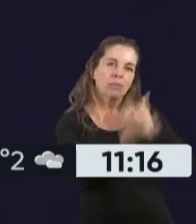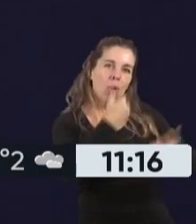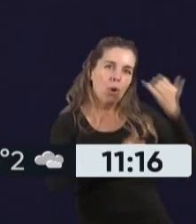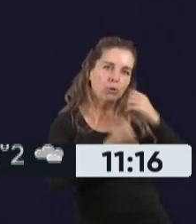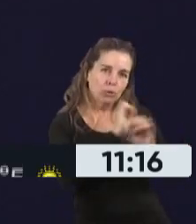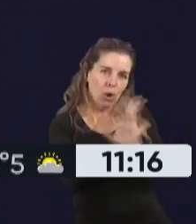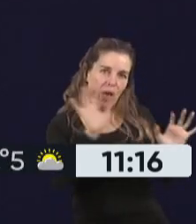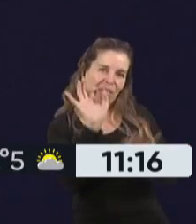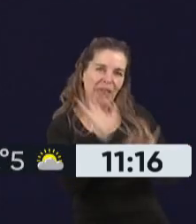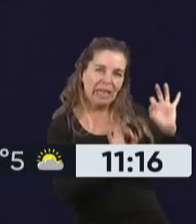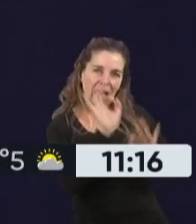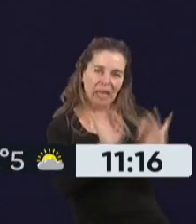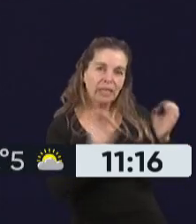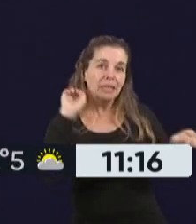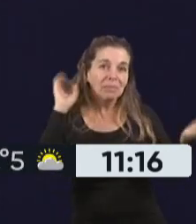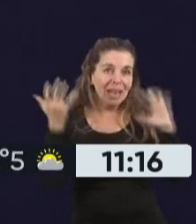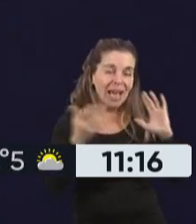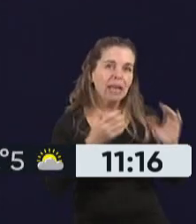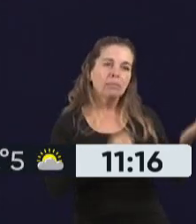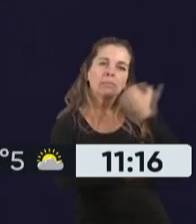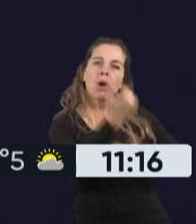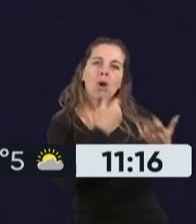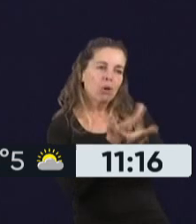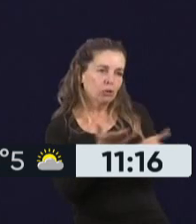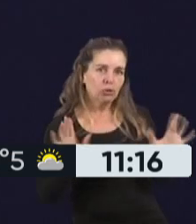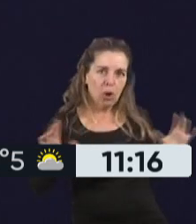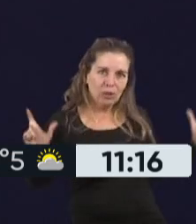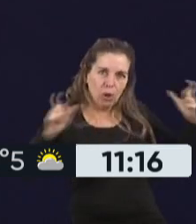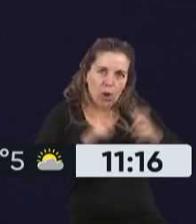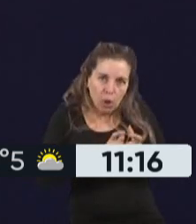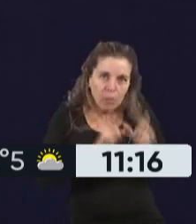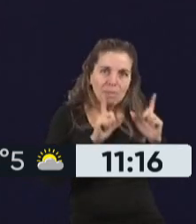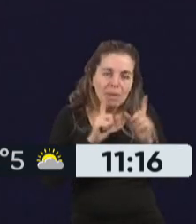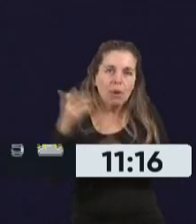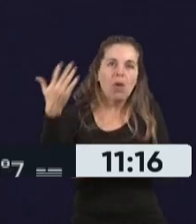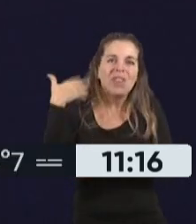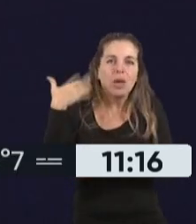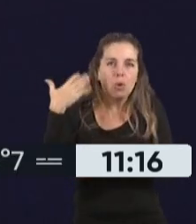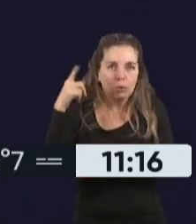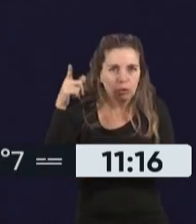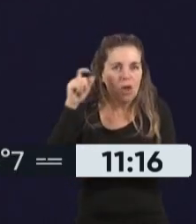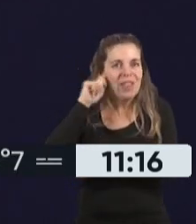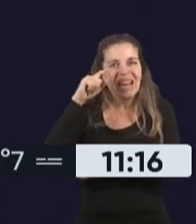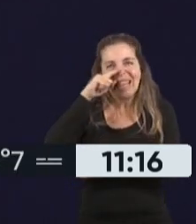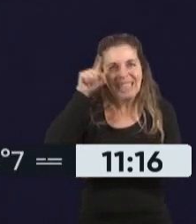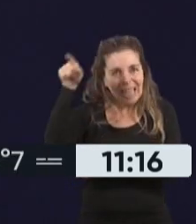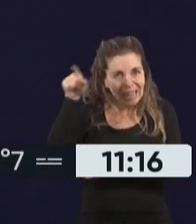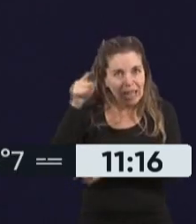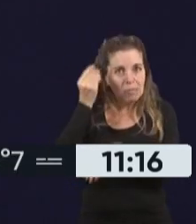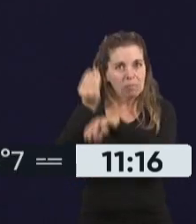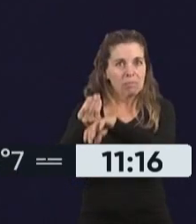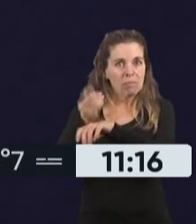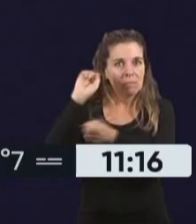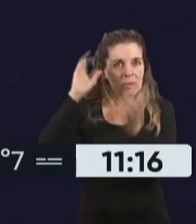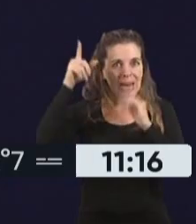Por supuesto contó acerca de lo que él dijo en el G7, de su exposición, siempre